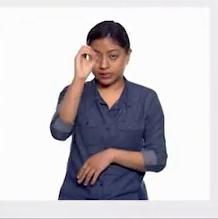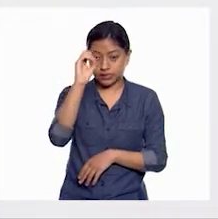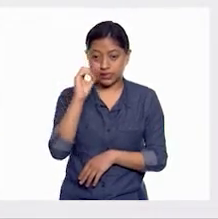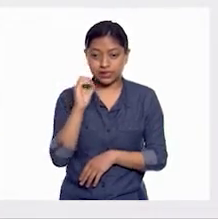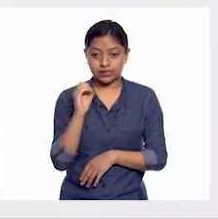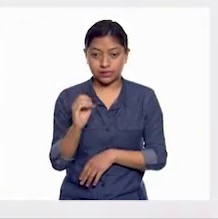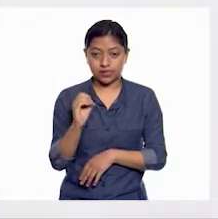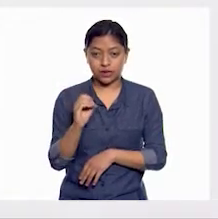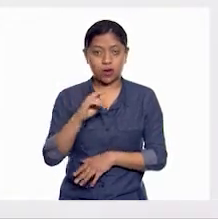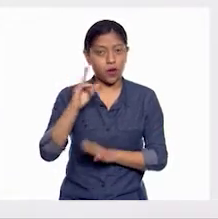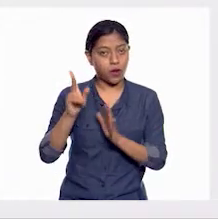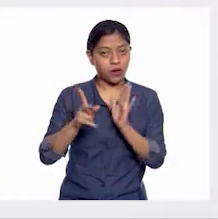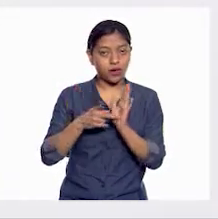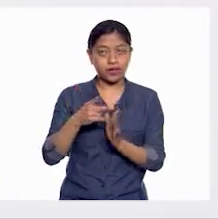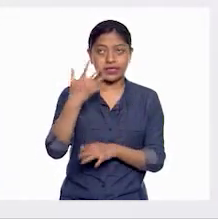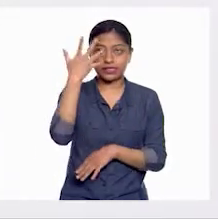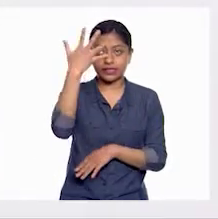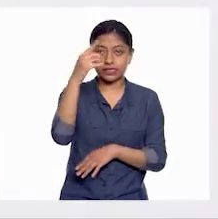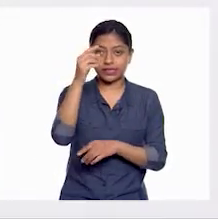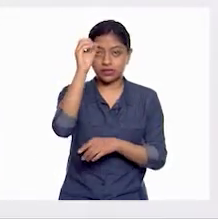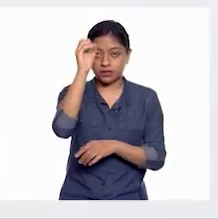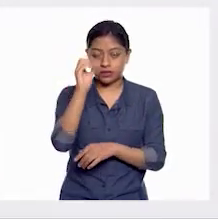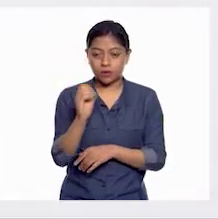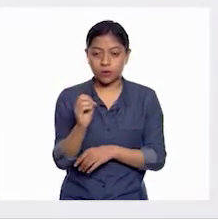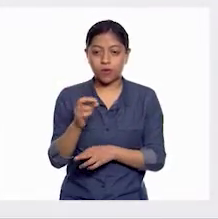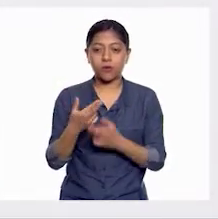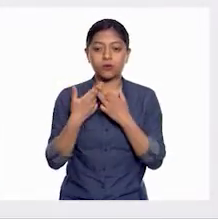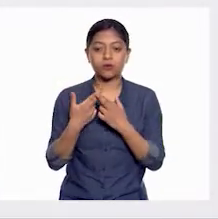nos caben 5 y nos sobra 0.